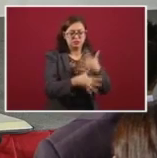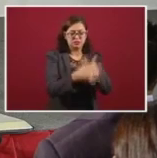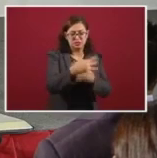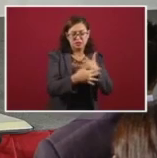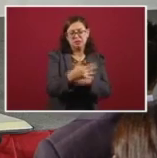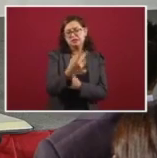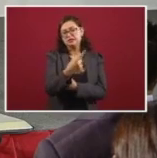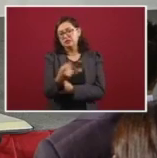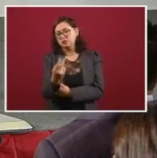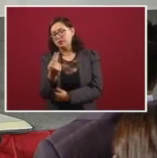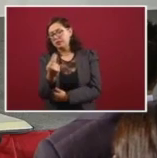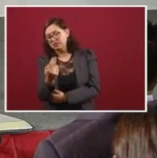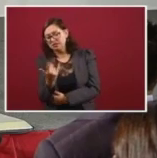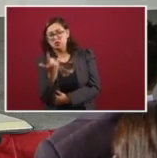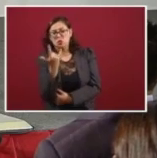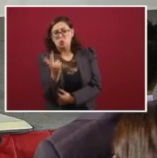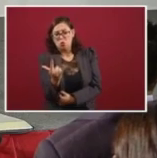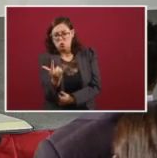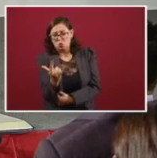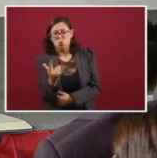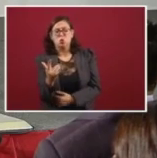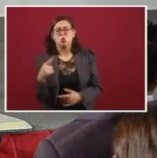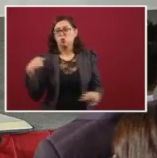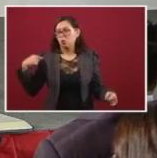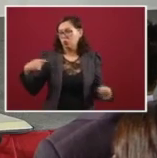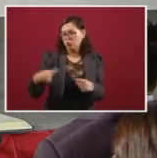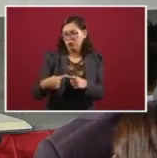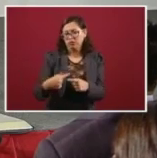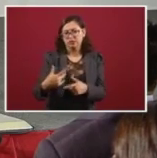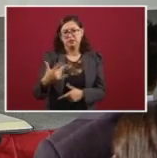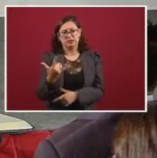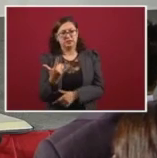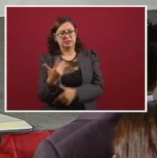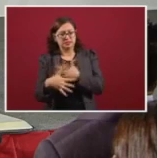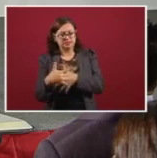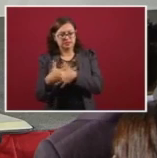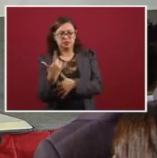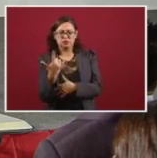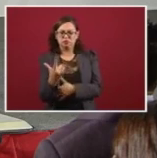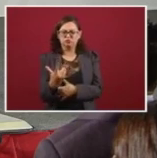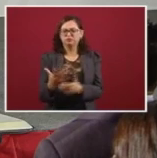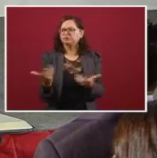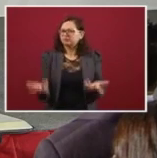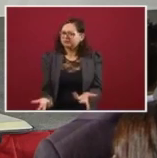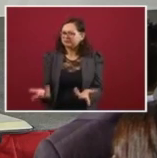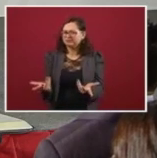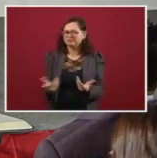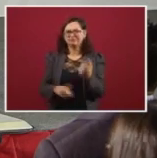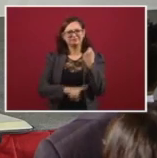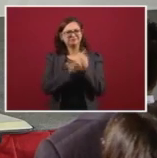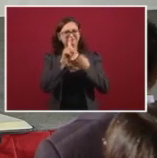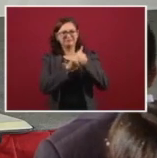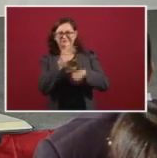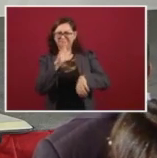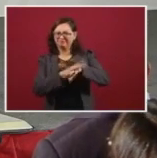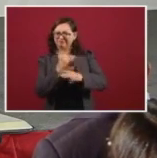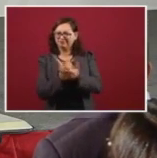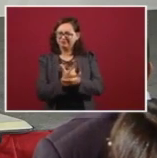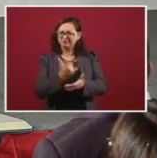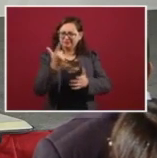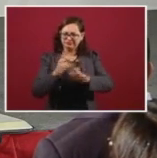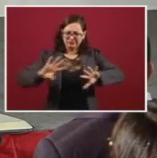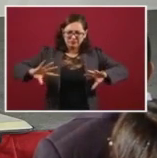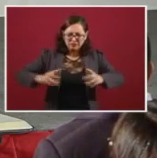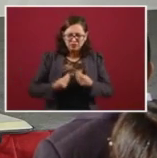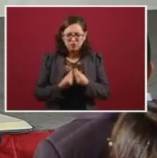125 en julio, hasta el 15 de julio. Entonces, ¿cuál será la solución, dado que la estrategia